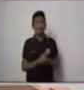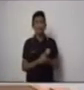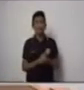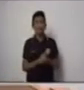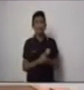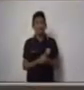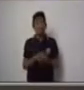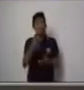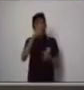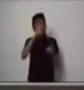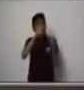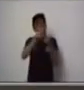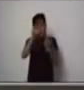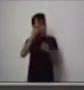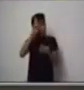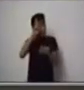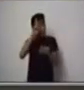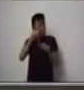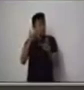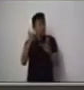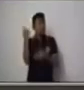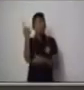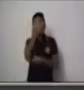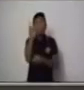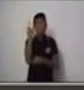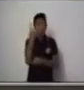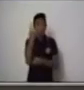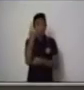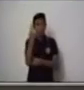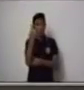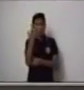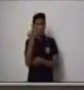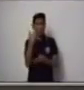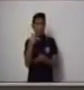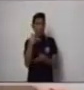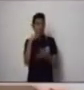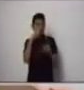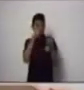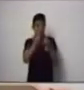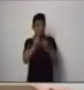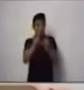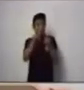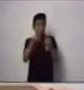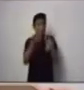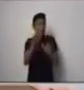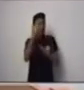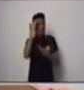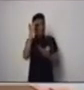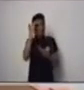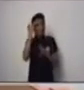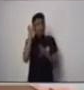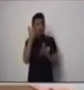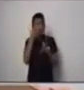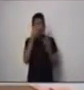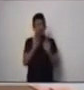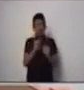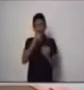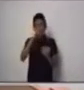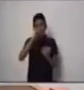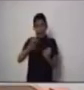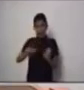es importante que esto quizá lo extrañemos o la extrañen muchos niños